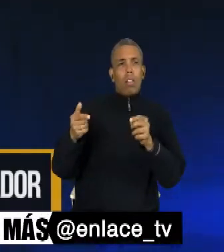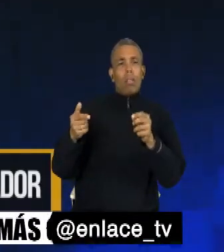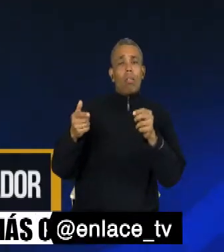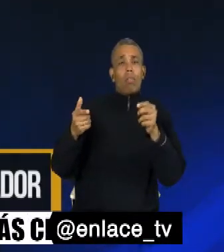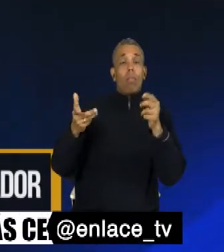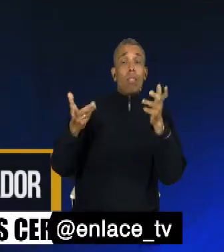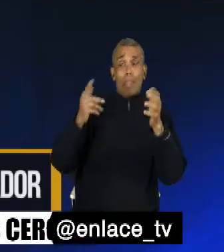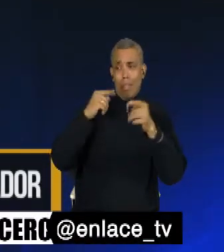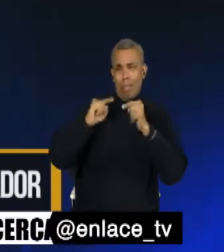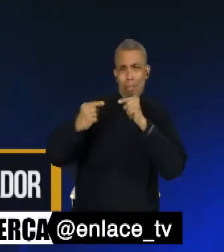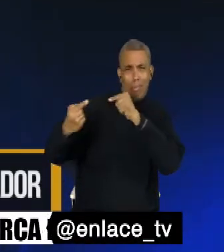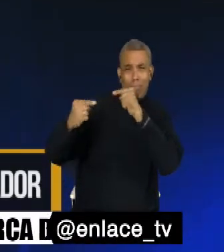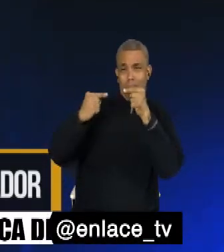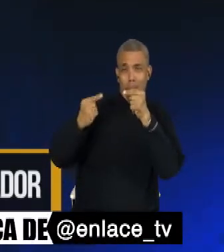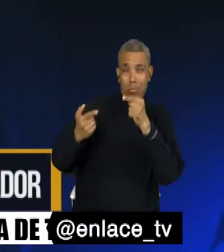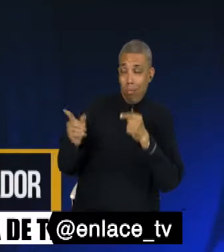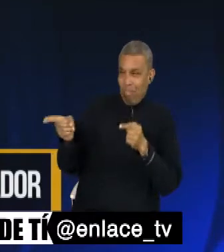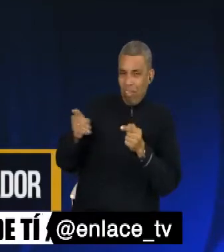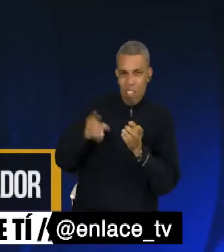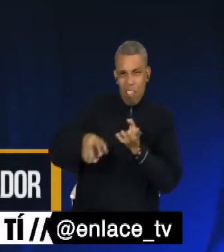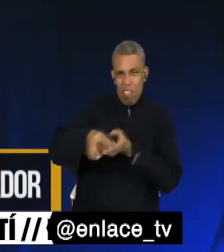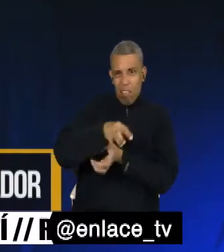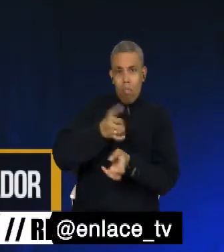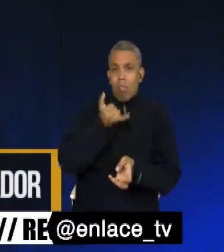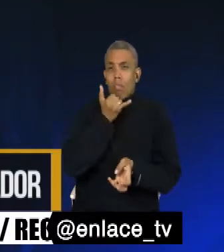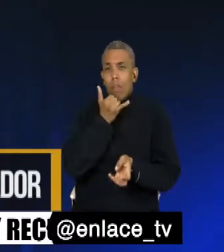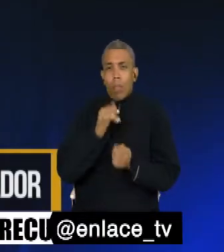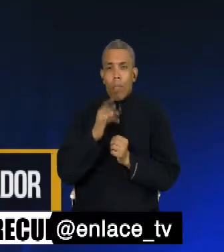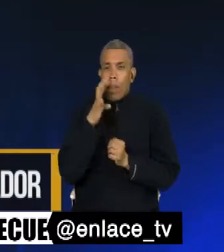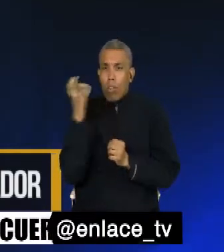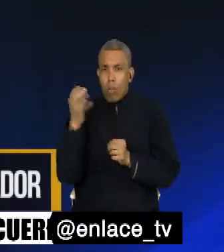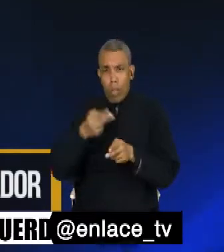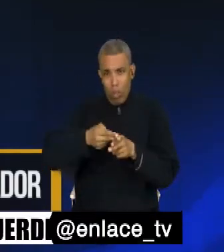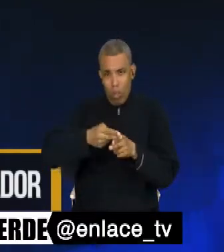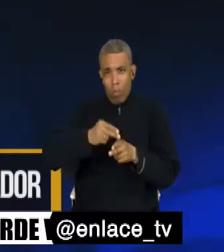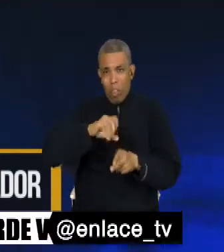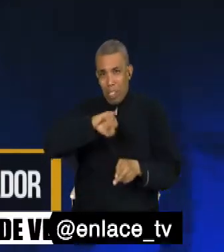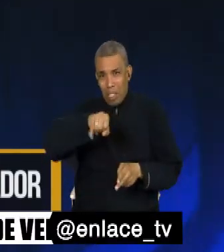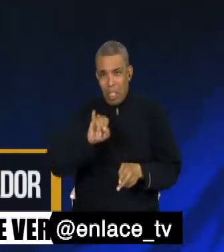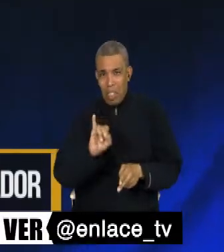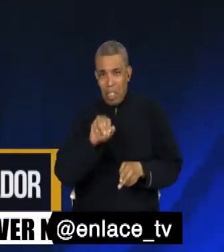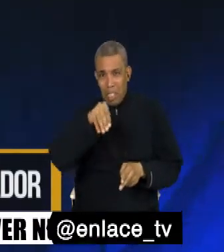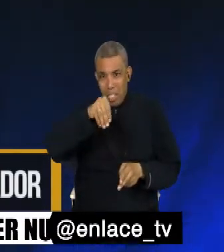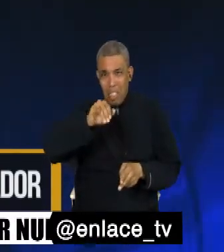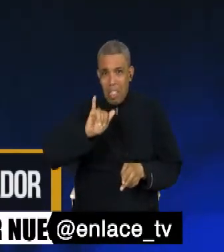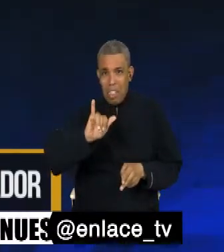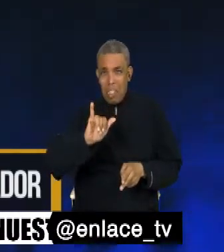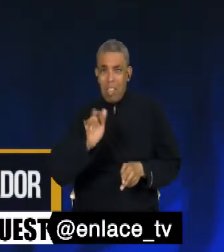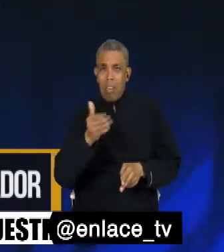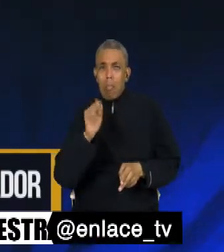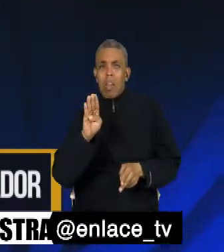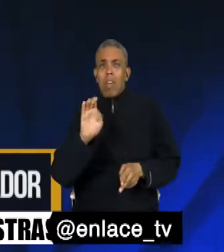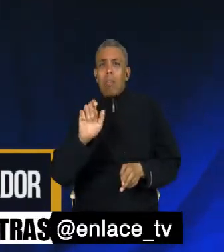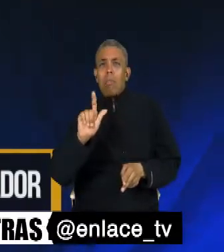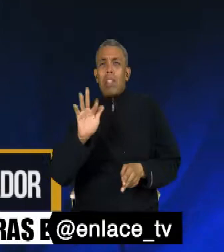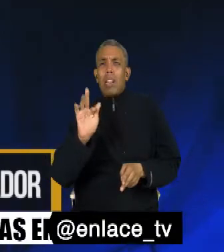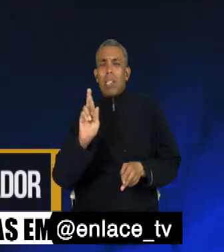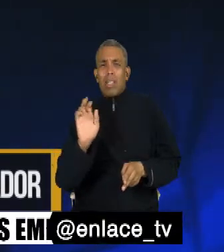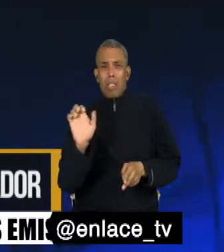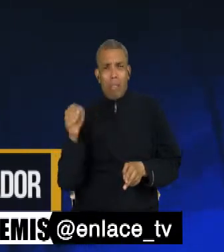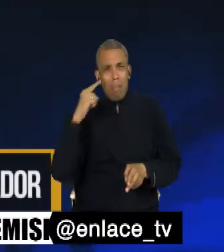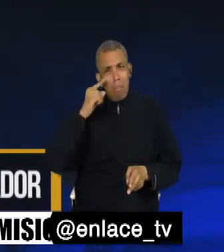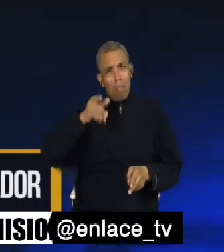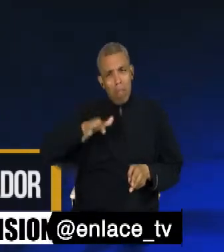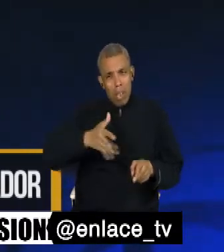Toda esta situación se desató luego de que un hombre identificado como Jimmy Beltrán, de 30 años, resultó herido con arma de fuego, según